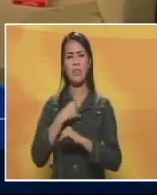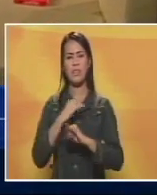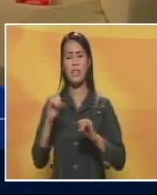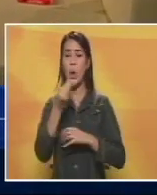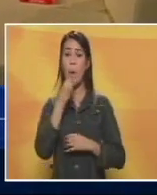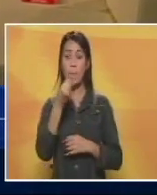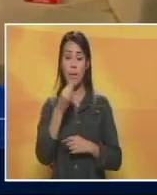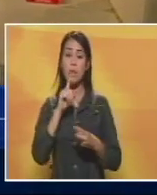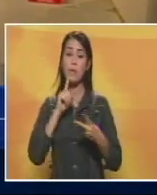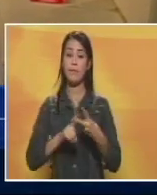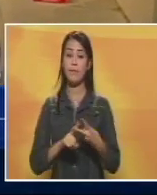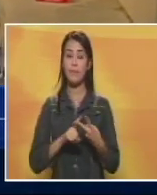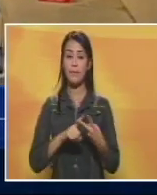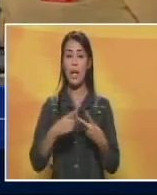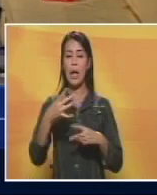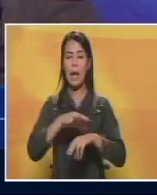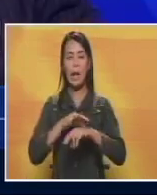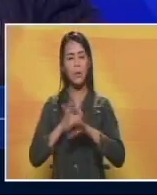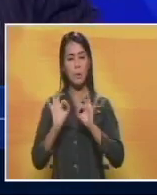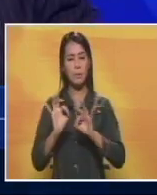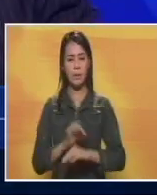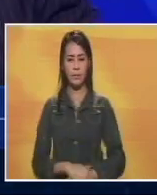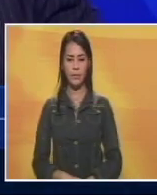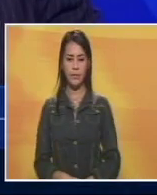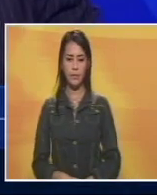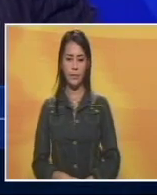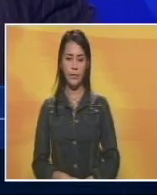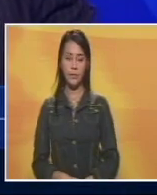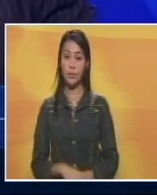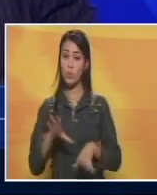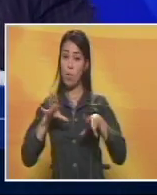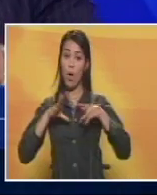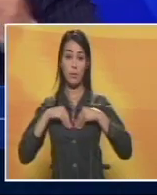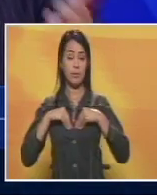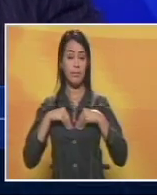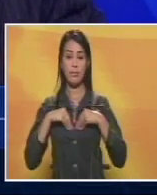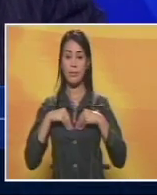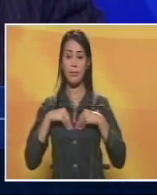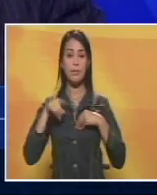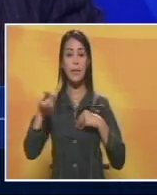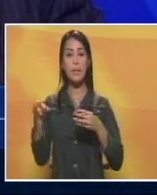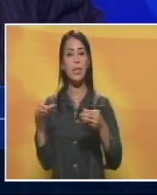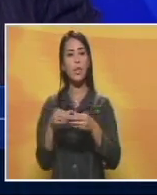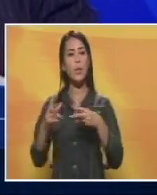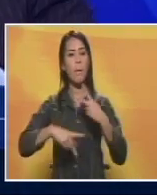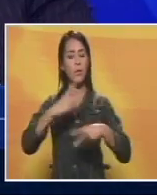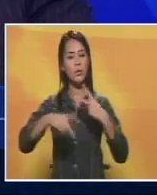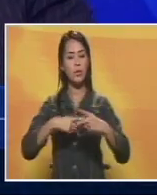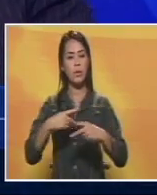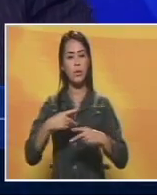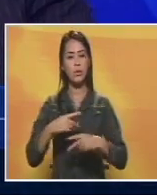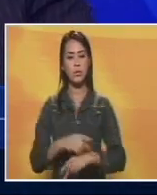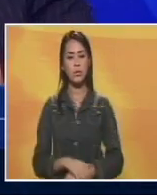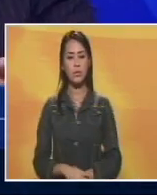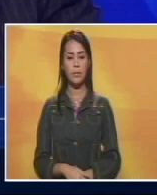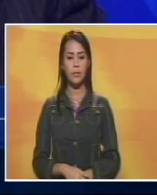alimentos, especialmente en los productos cárnicos. Verdaderamente inaceptable es que el sector productivo, en vez de